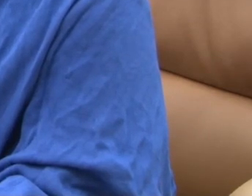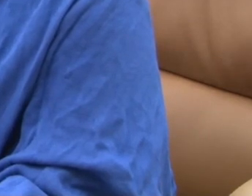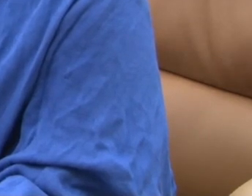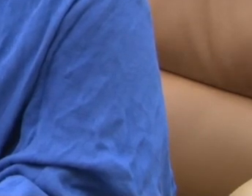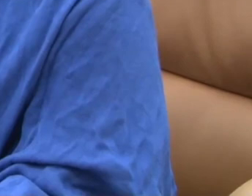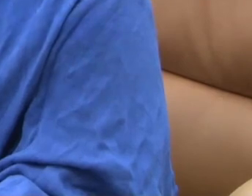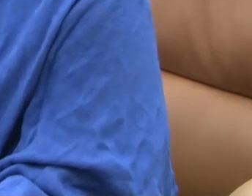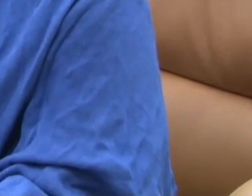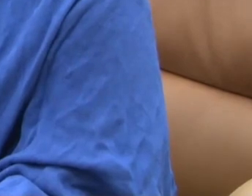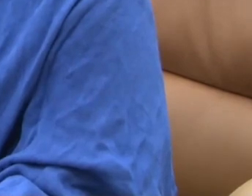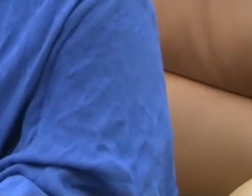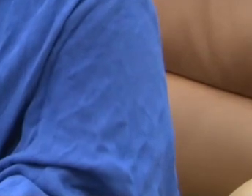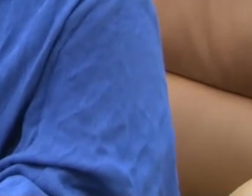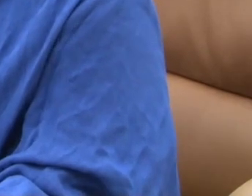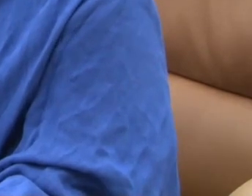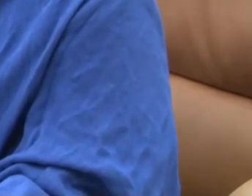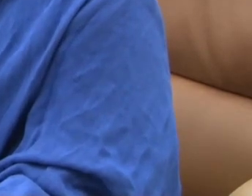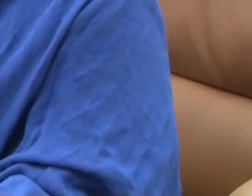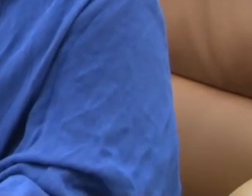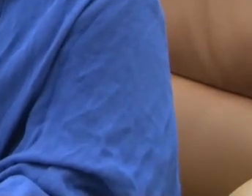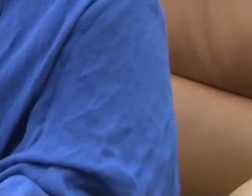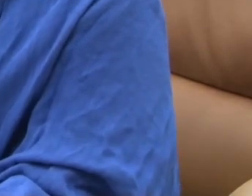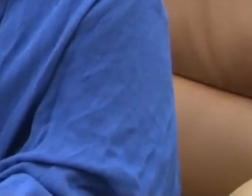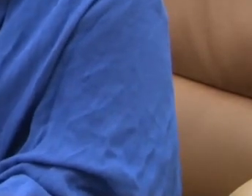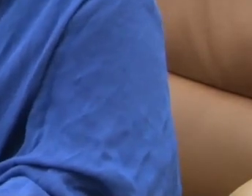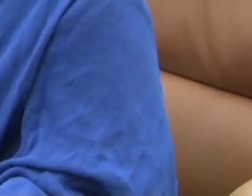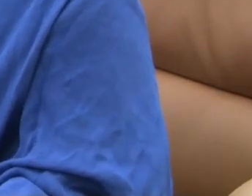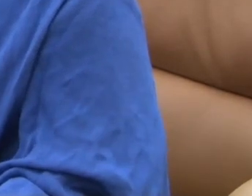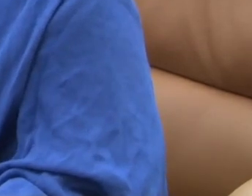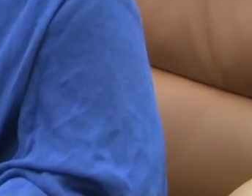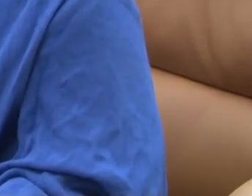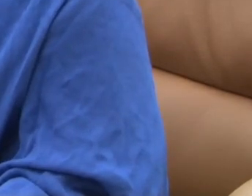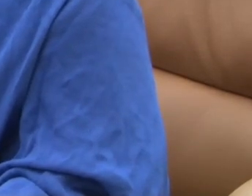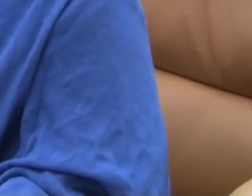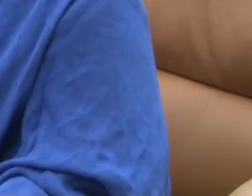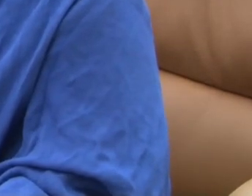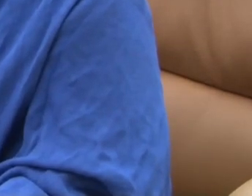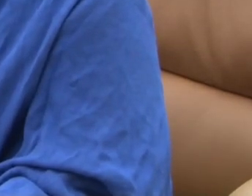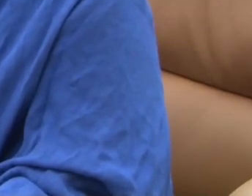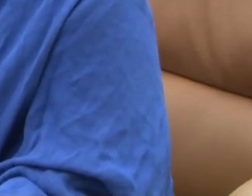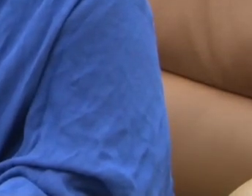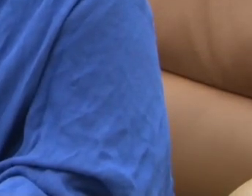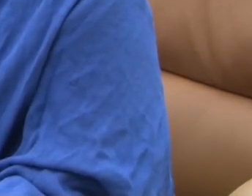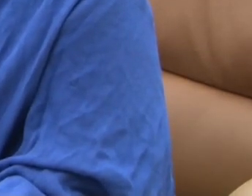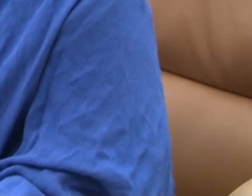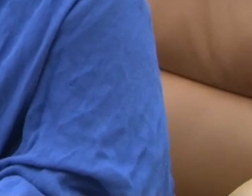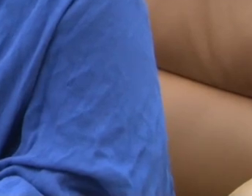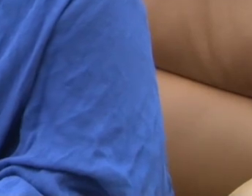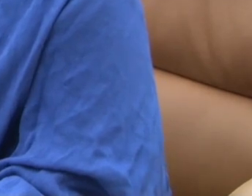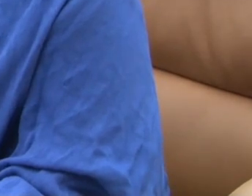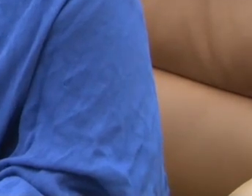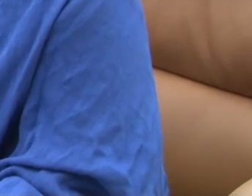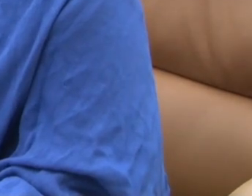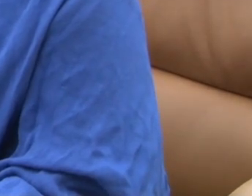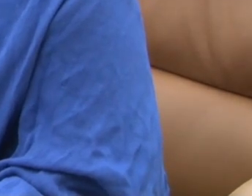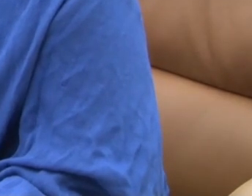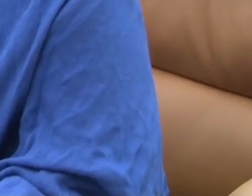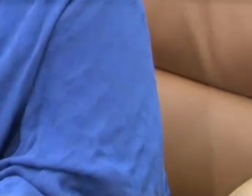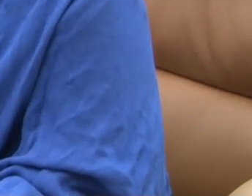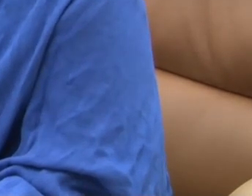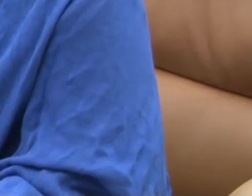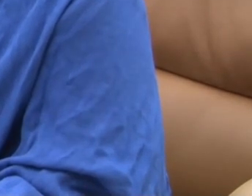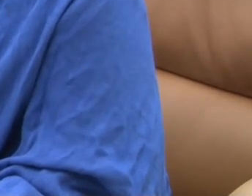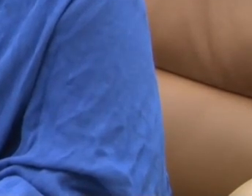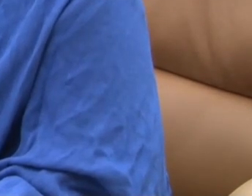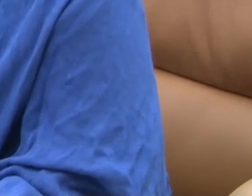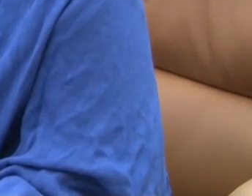programa Derecho a un Nombre. A través del Ministerio de Salud, a través